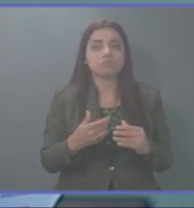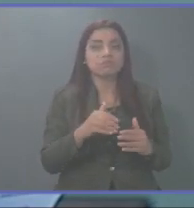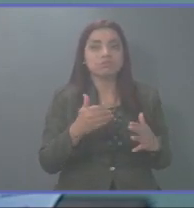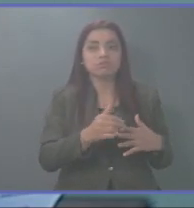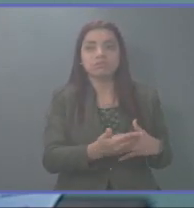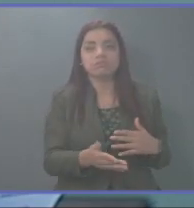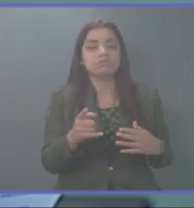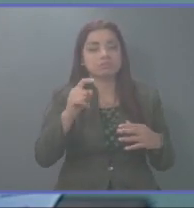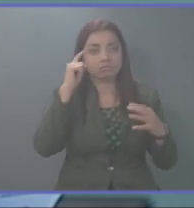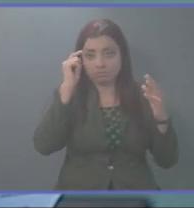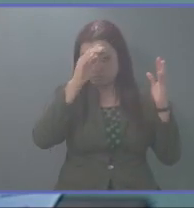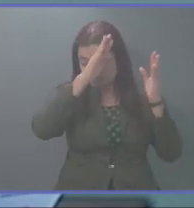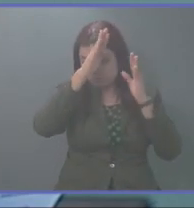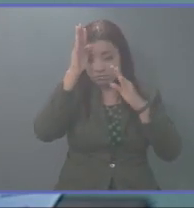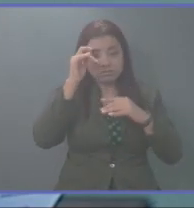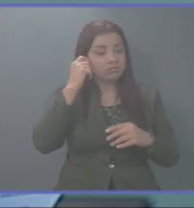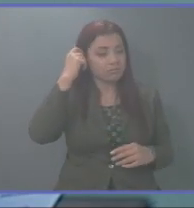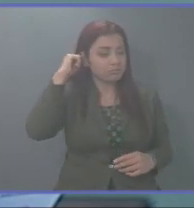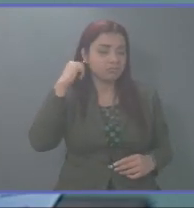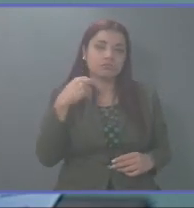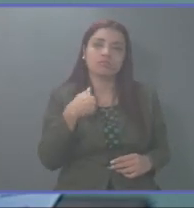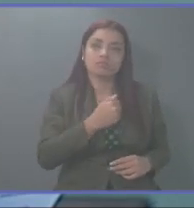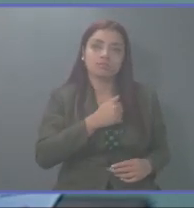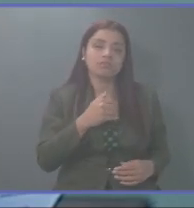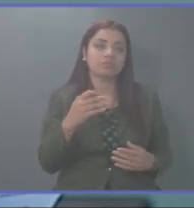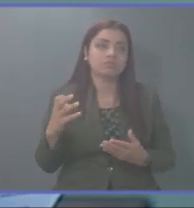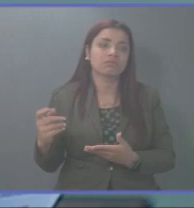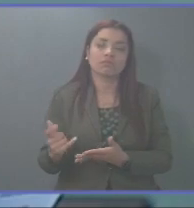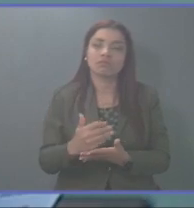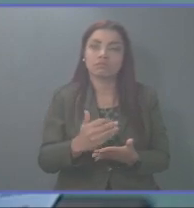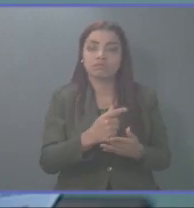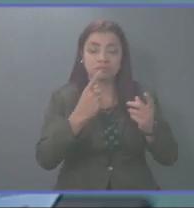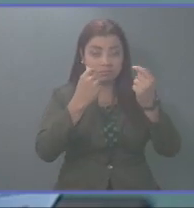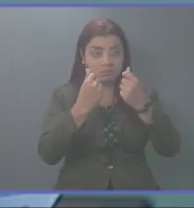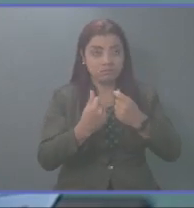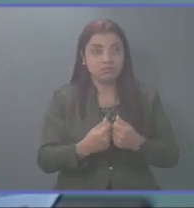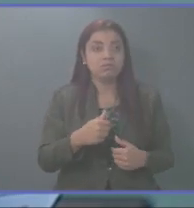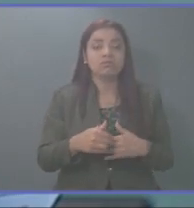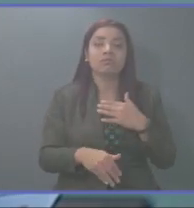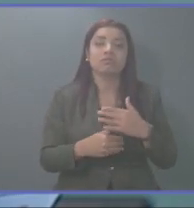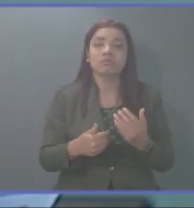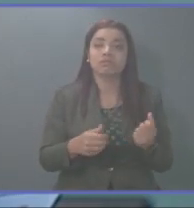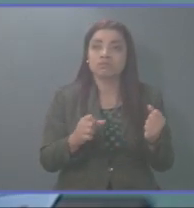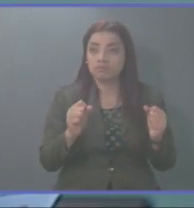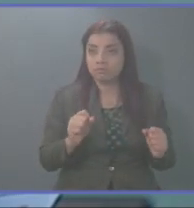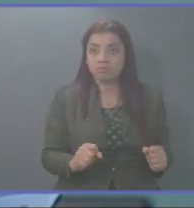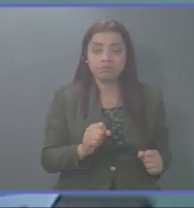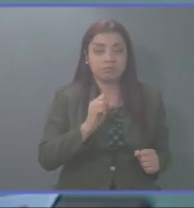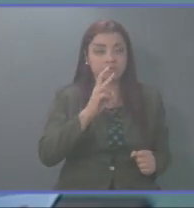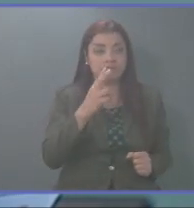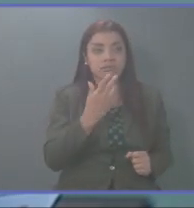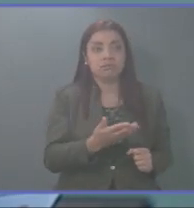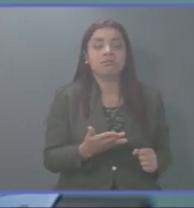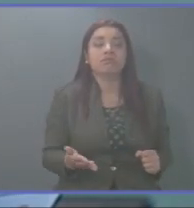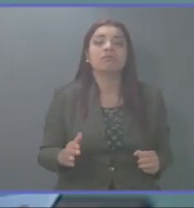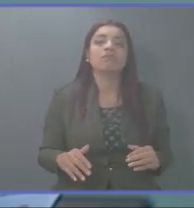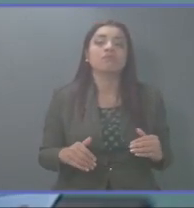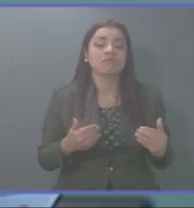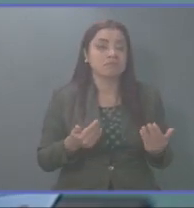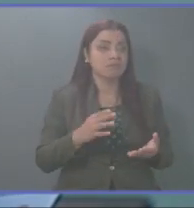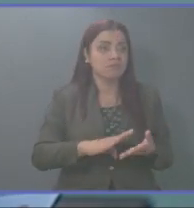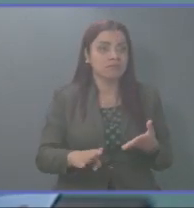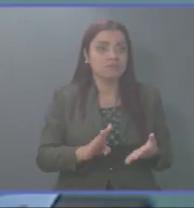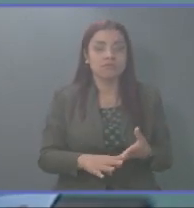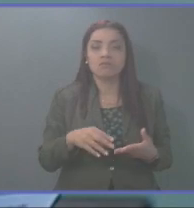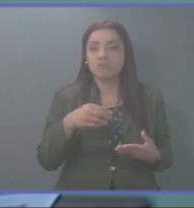aspectos logísticos. El ministro de Hacienda sostuvo que el presupuesto extraordinario podría darse en dos fases, puesto que hay gastos que